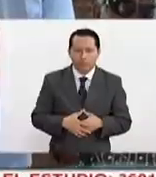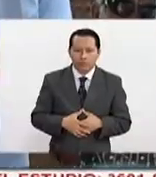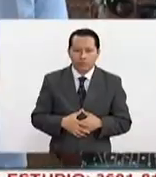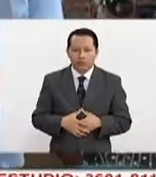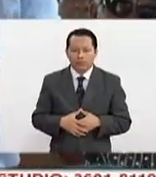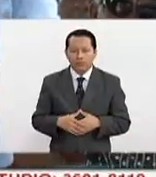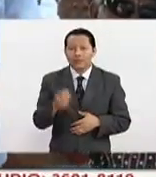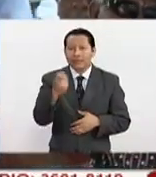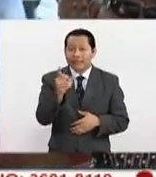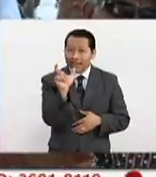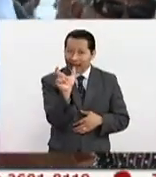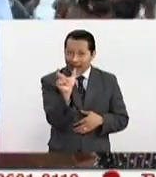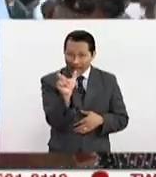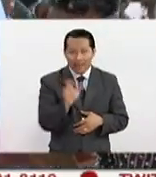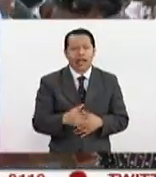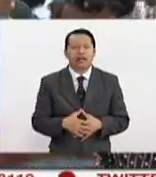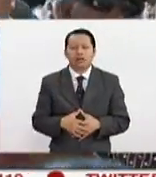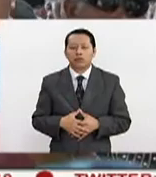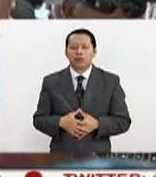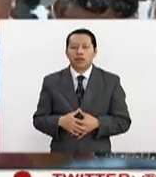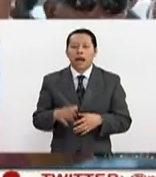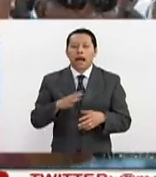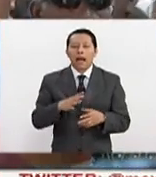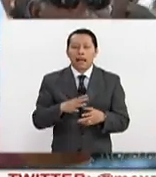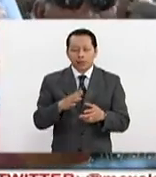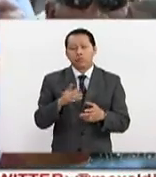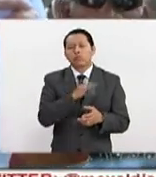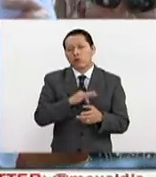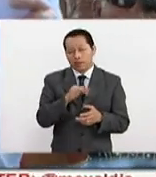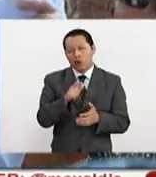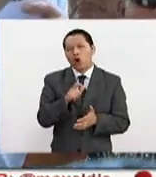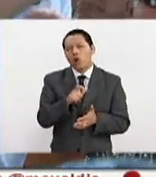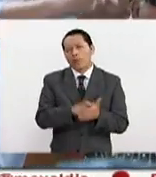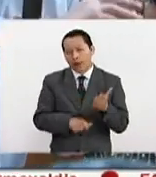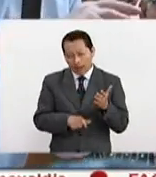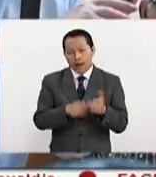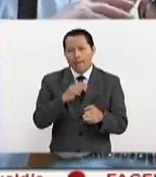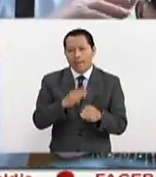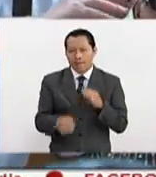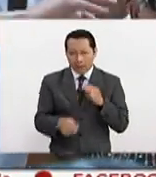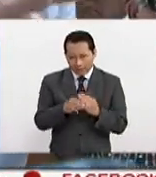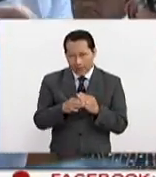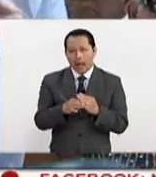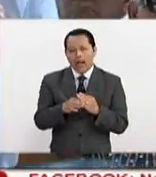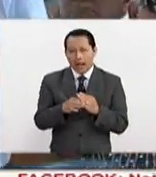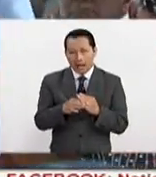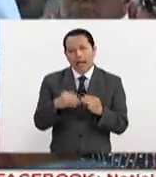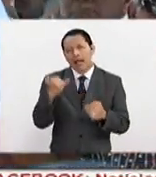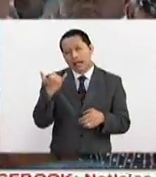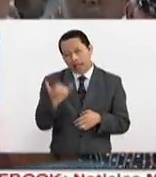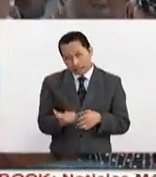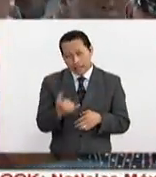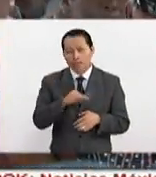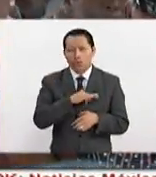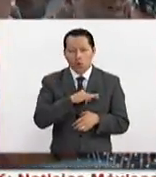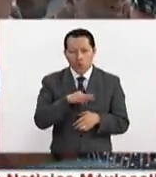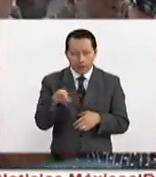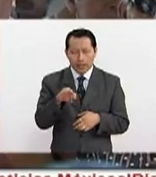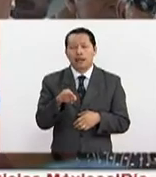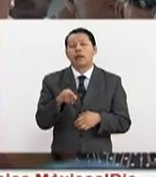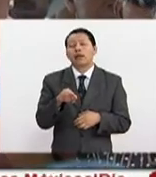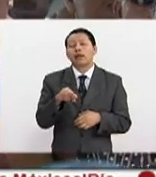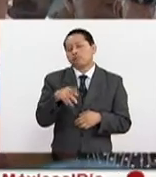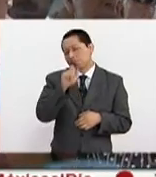En esta tarjeta vienen recursos para comprar materiales y vienen recursos para el